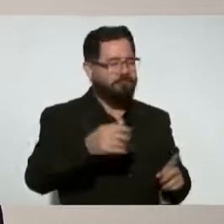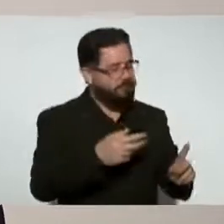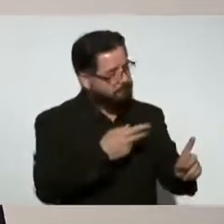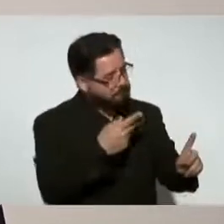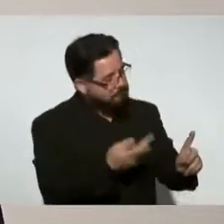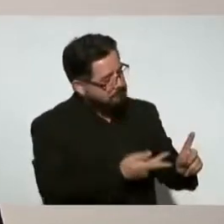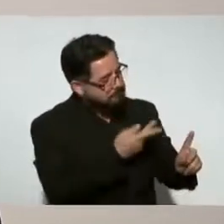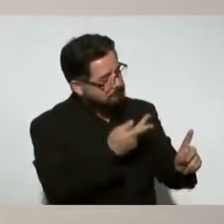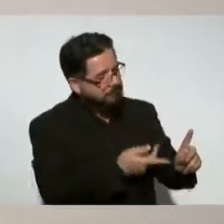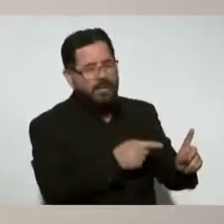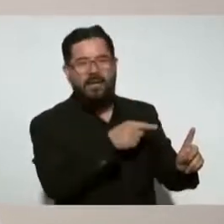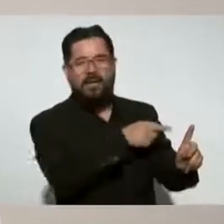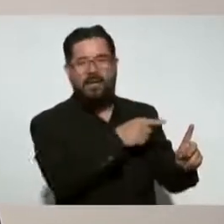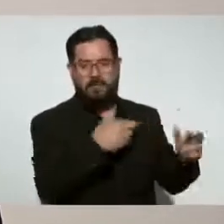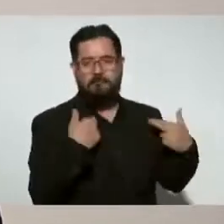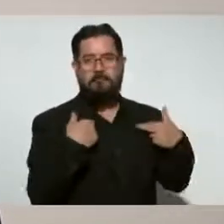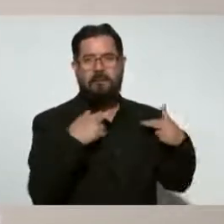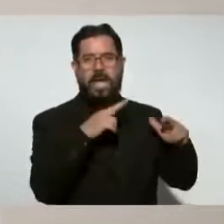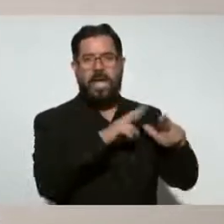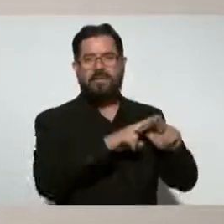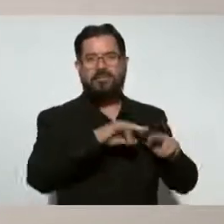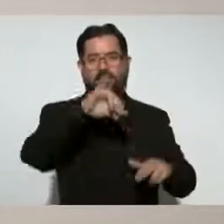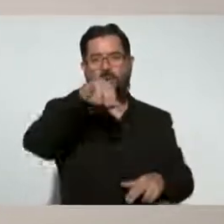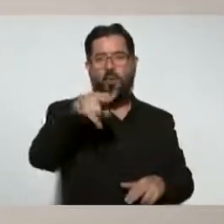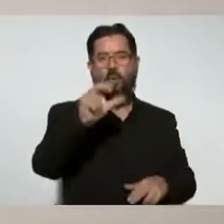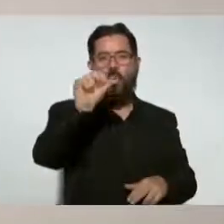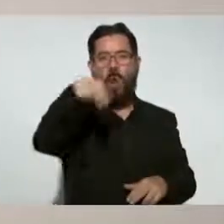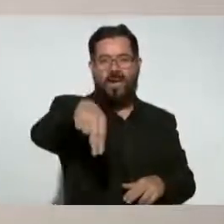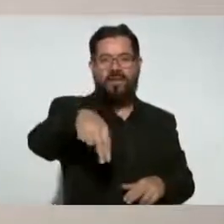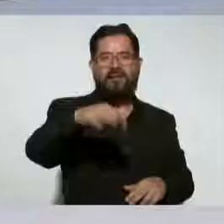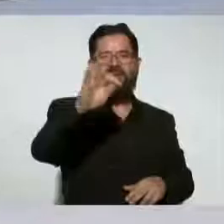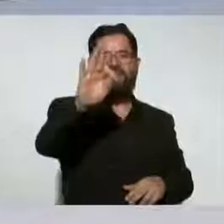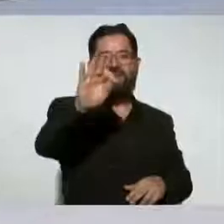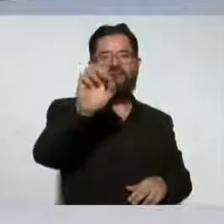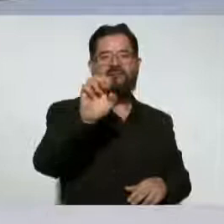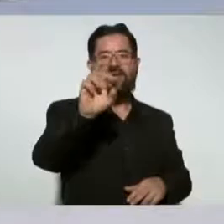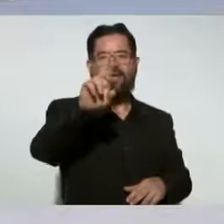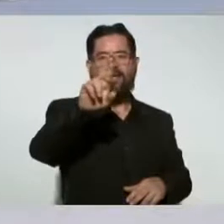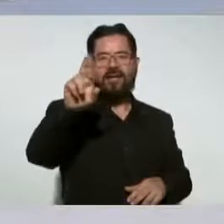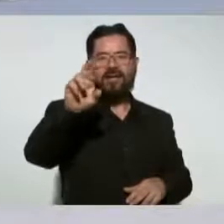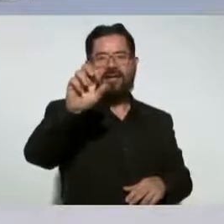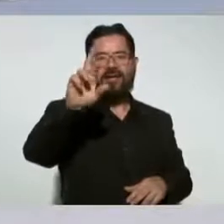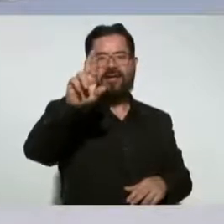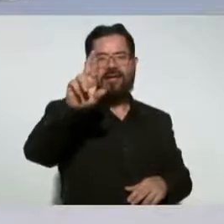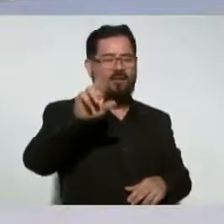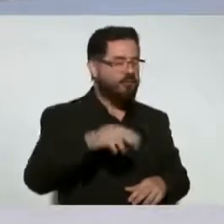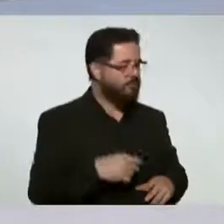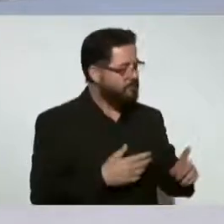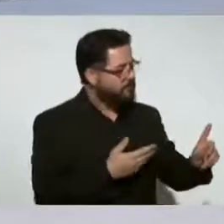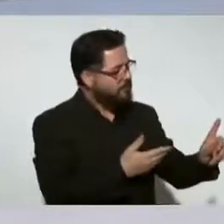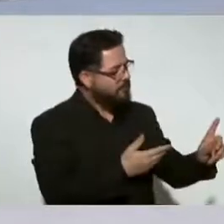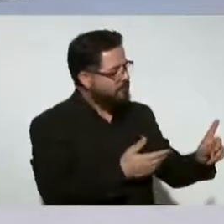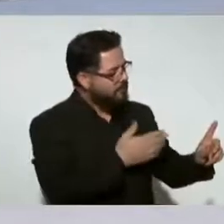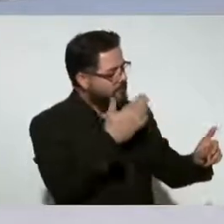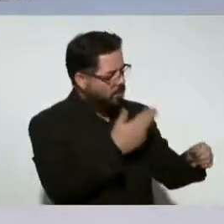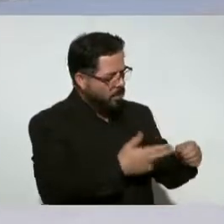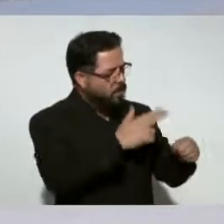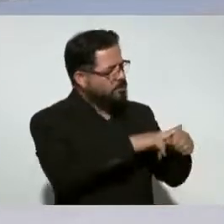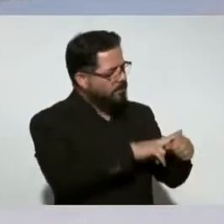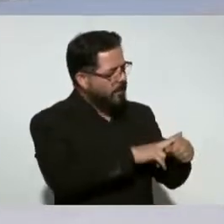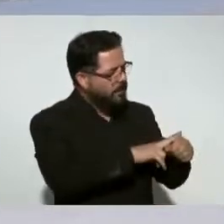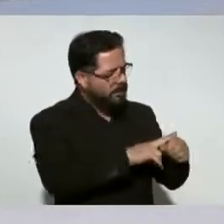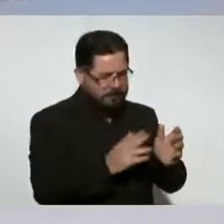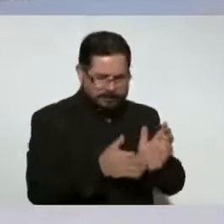a el maestro Juan Ferrer, que si cuántos hospitales hemos